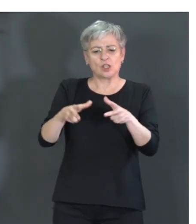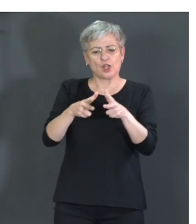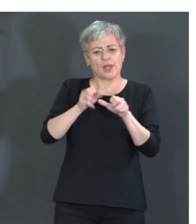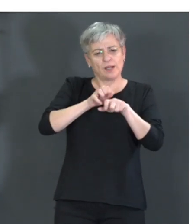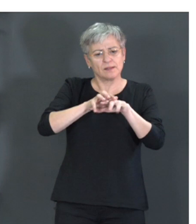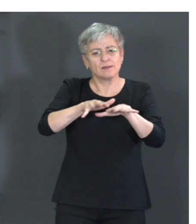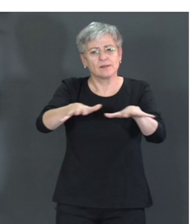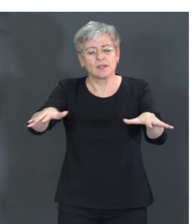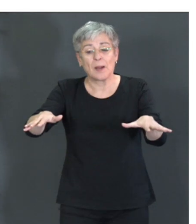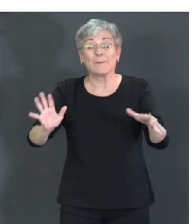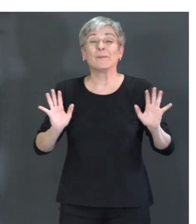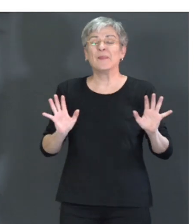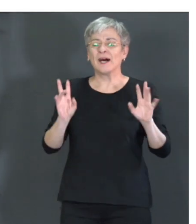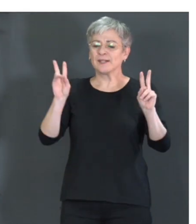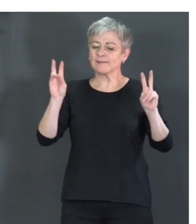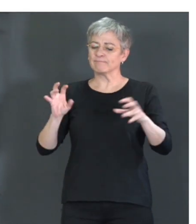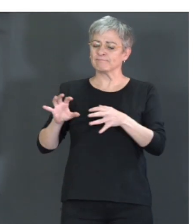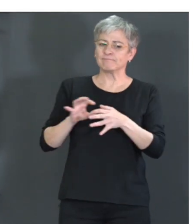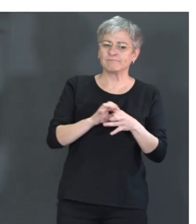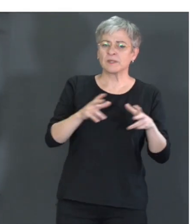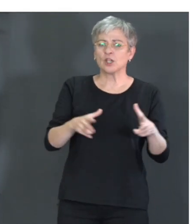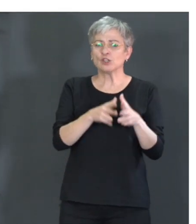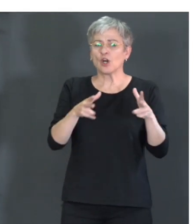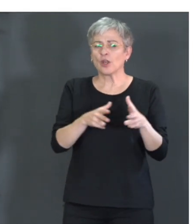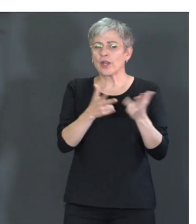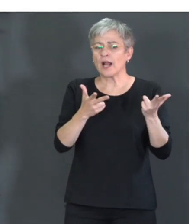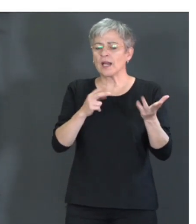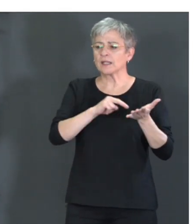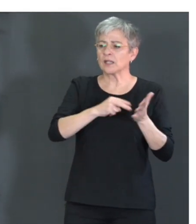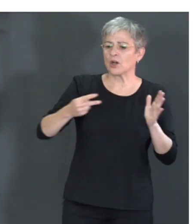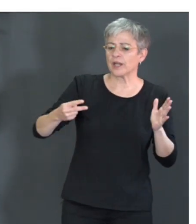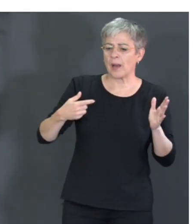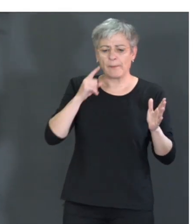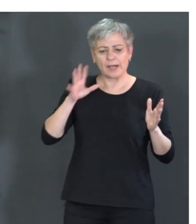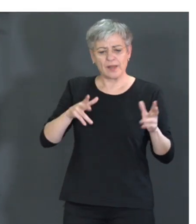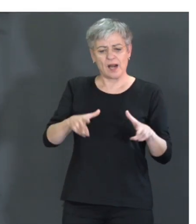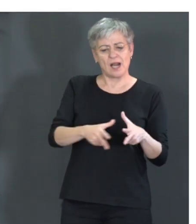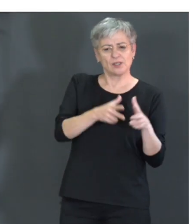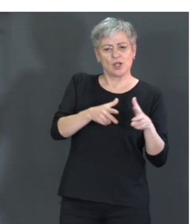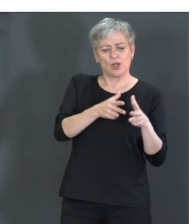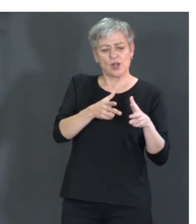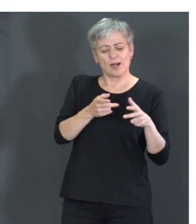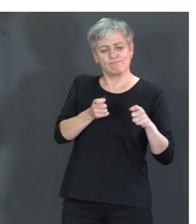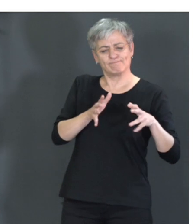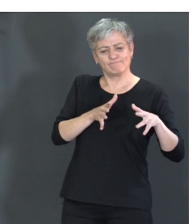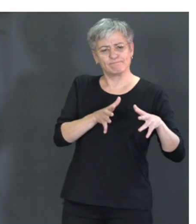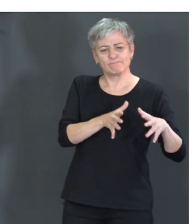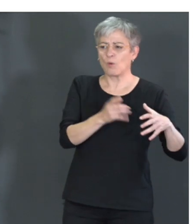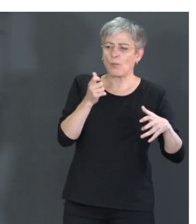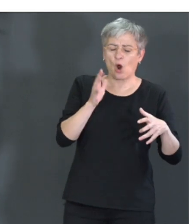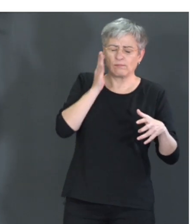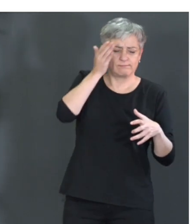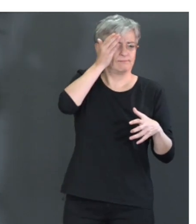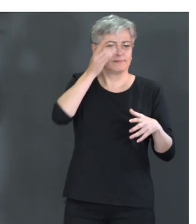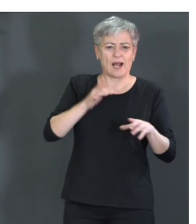embargo en el ámbito social toda esa tecnología parecía que el mundo social vivía un poco a espaldas de esa revolución